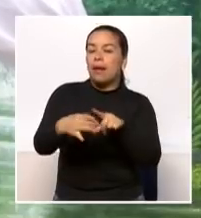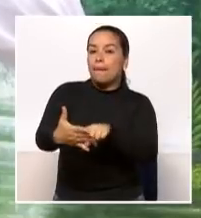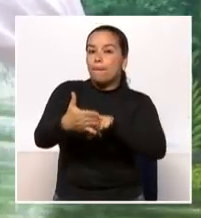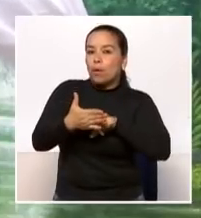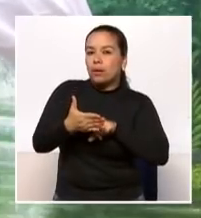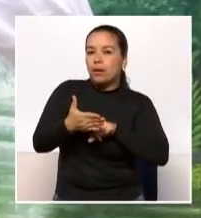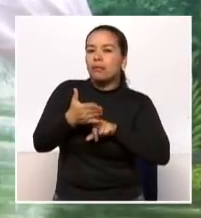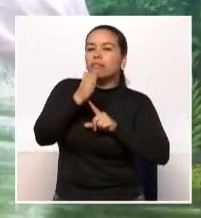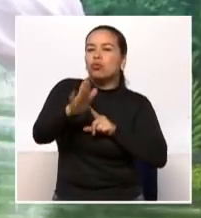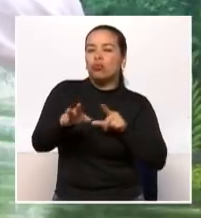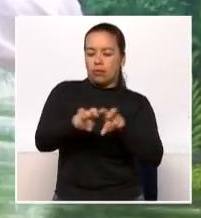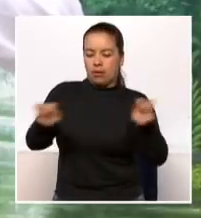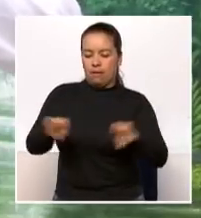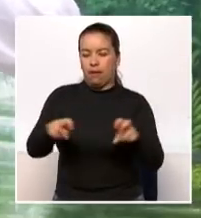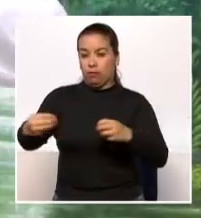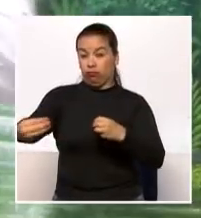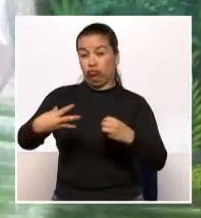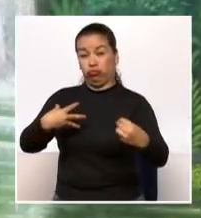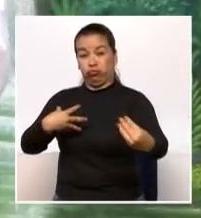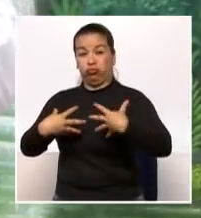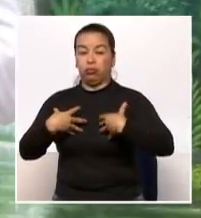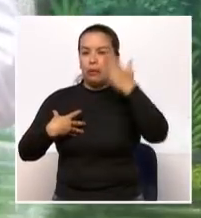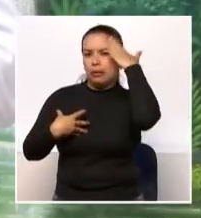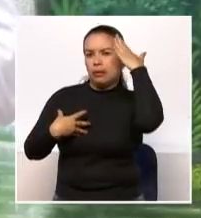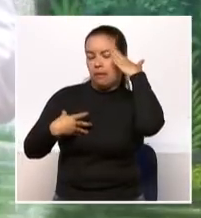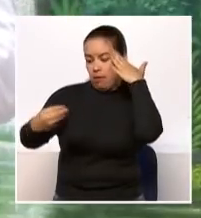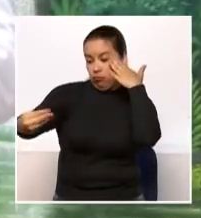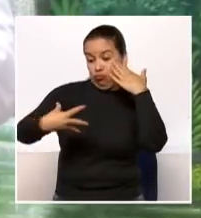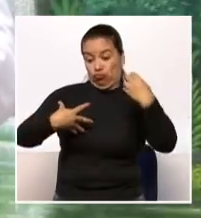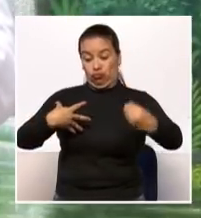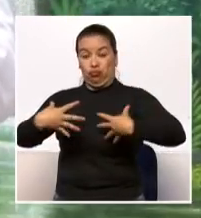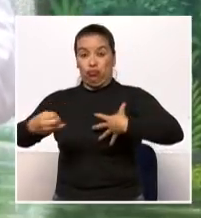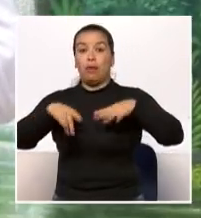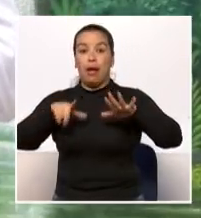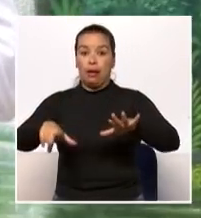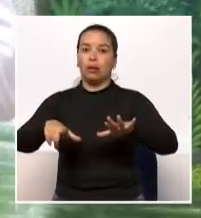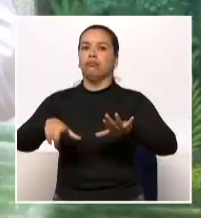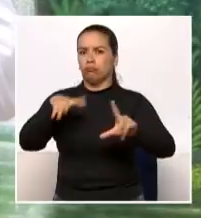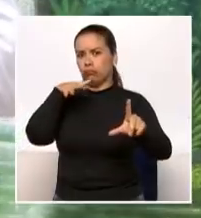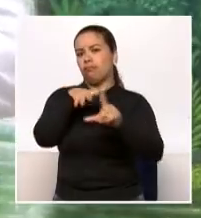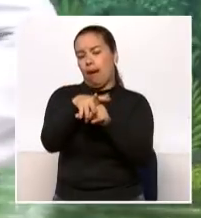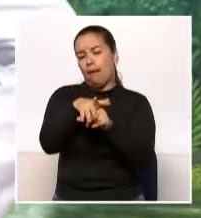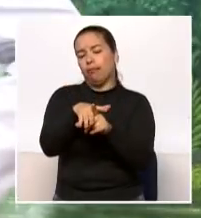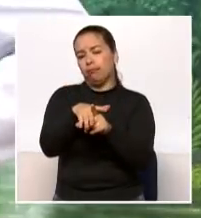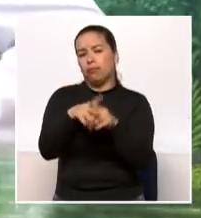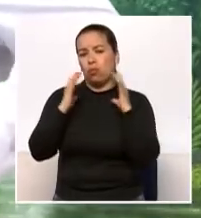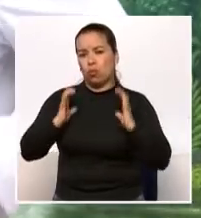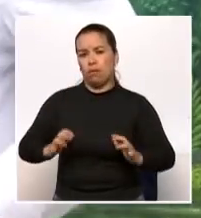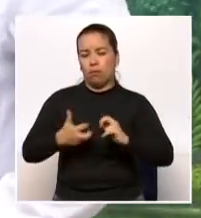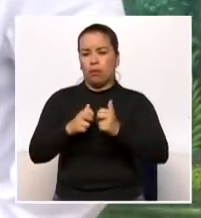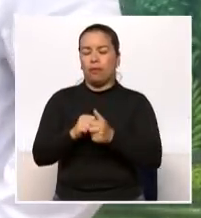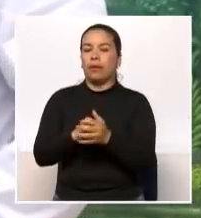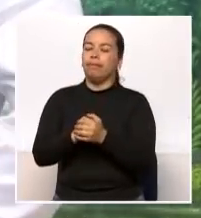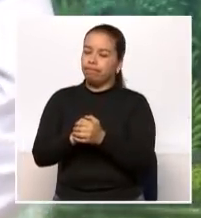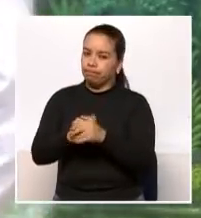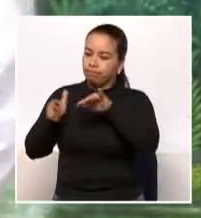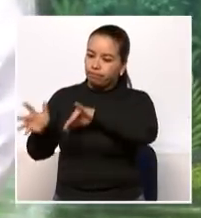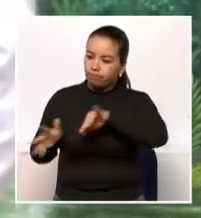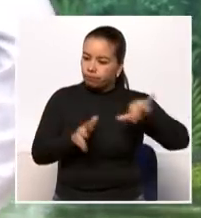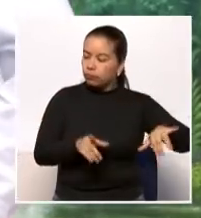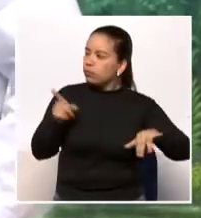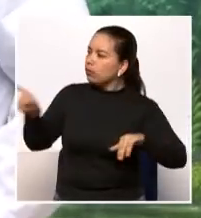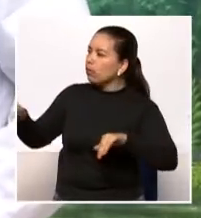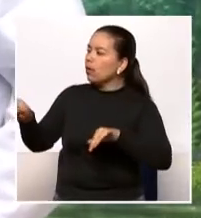mide el nivel de radiaciones, porque obviamente las radiaciones también nos genera efectos deleterios a nosotros. Cuando hablaba de la parte de la